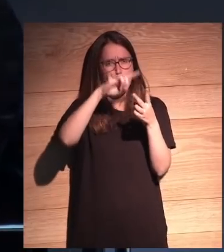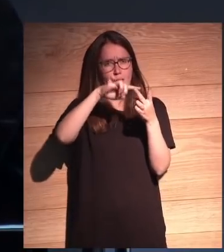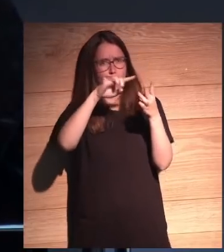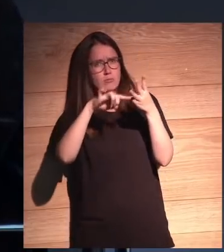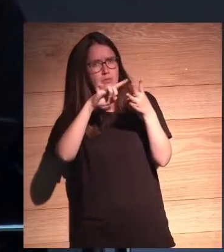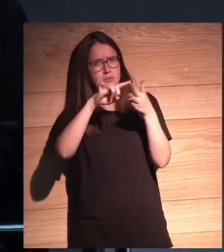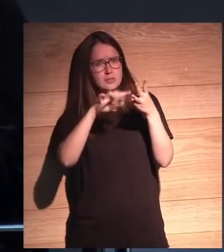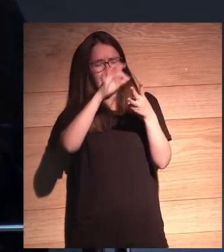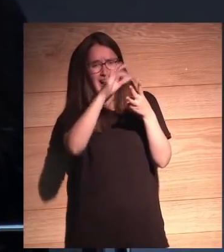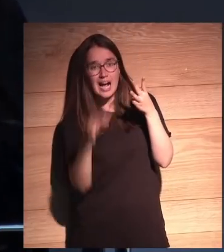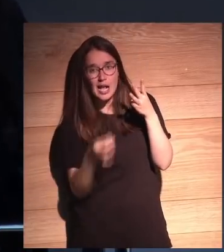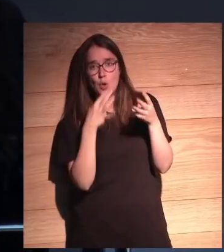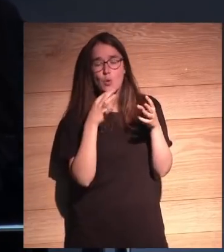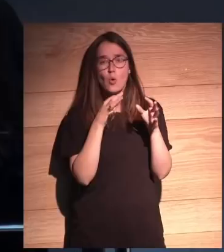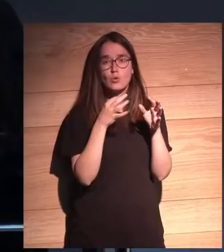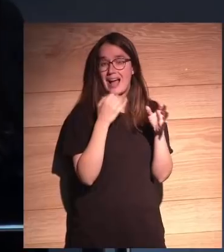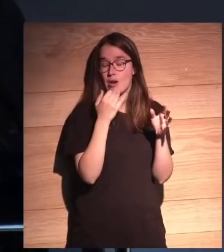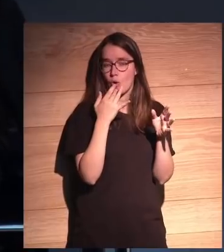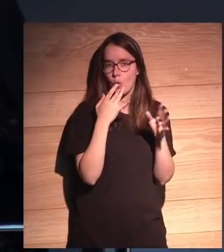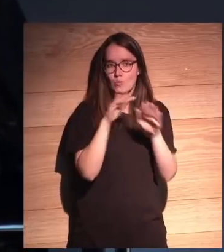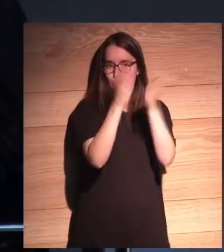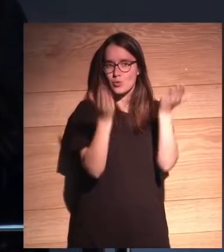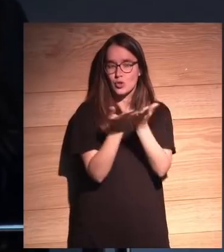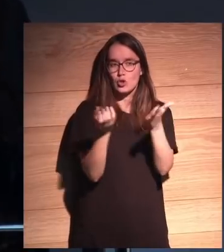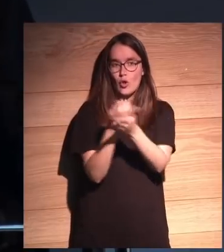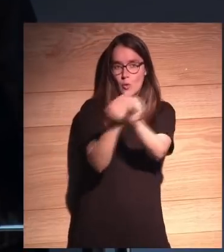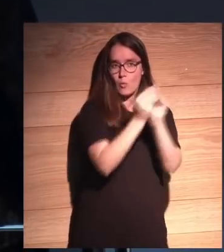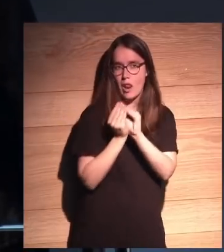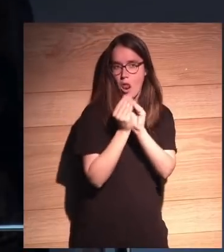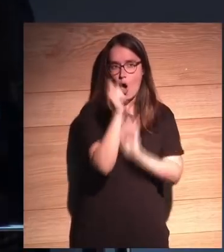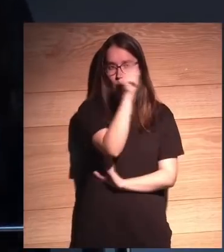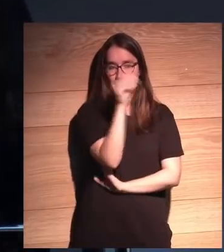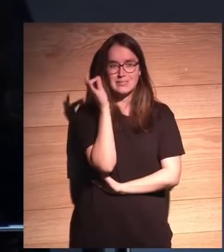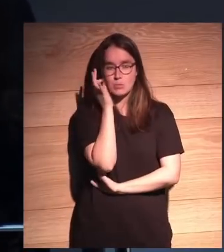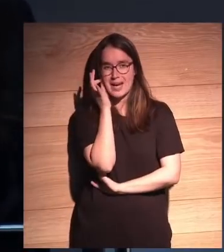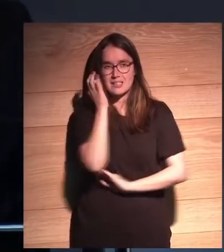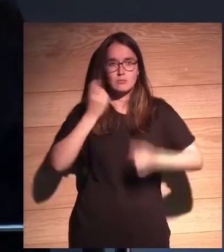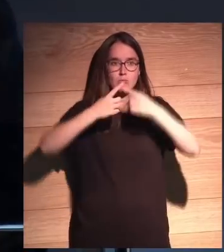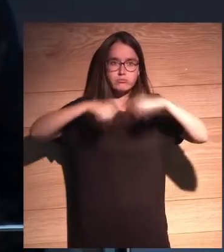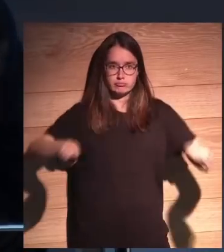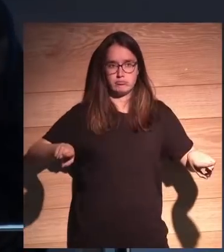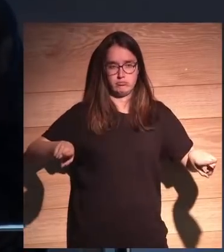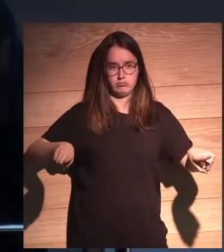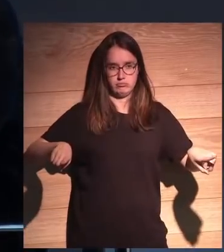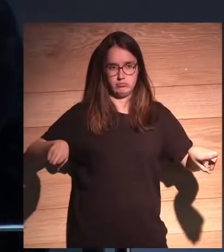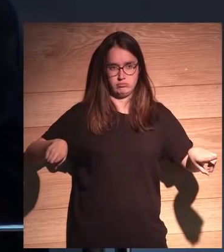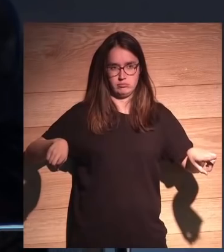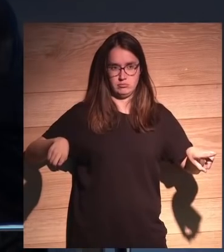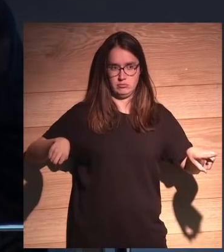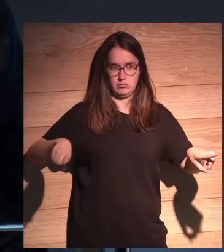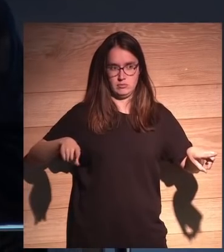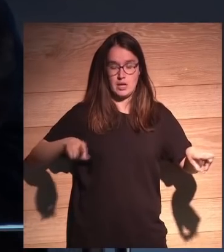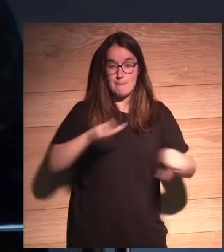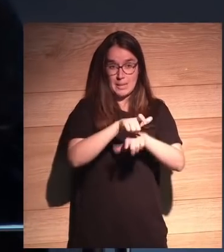el índice. Hay una ratio universal que es diferente en el macho de la especie y en la hembra de